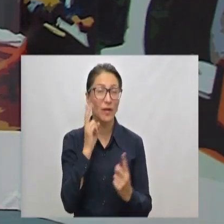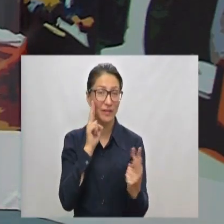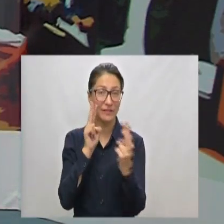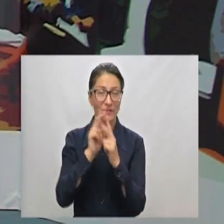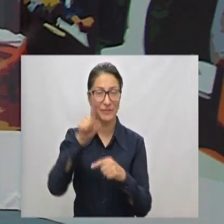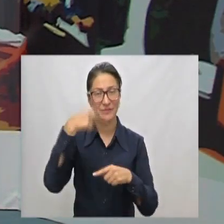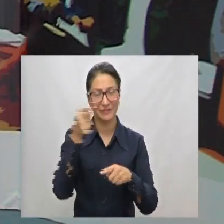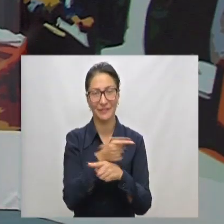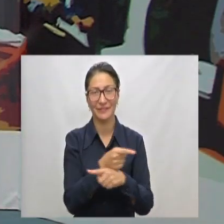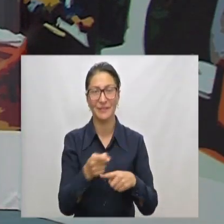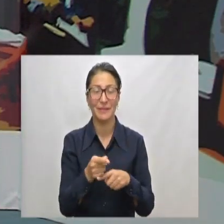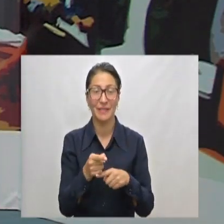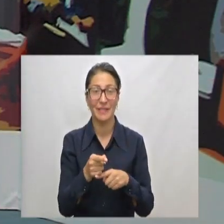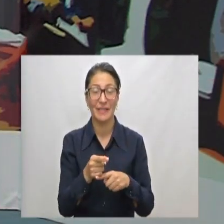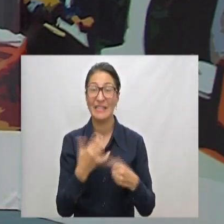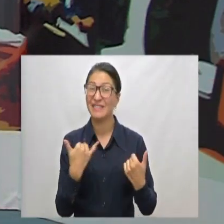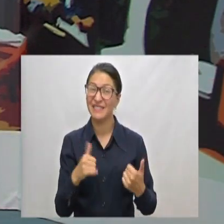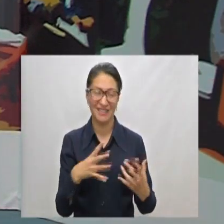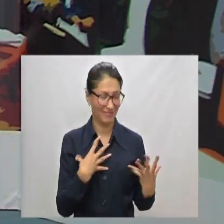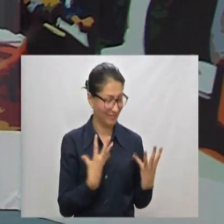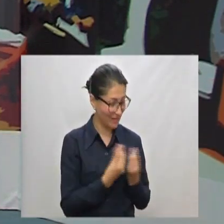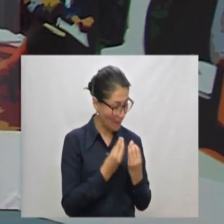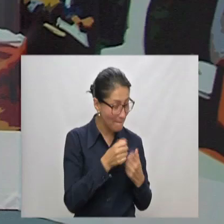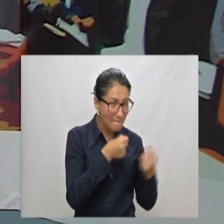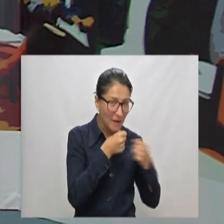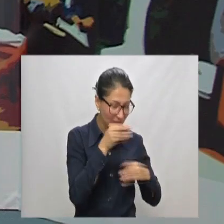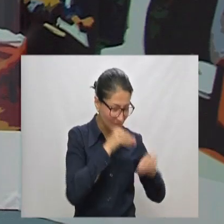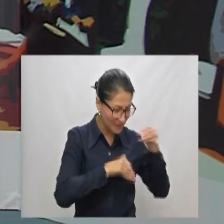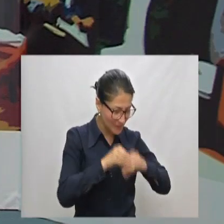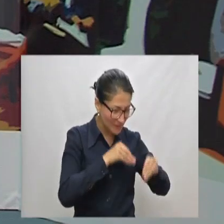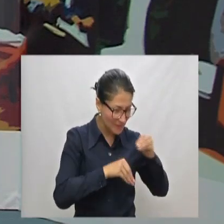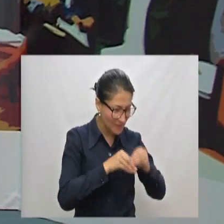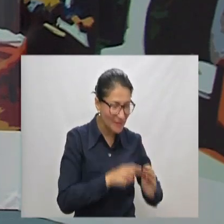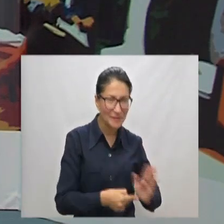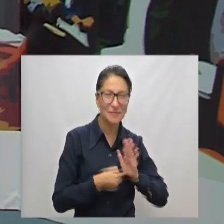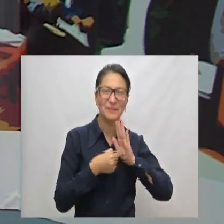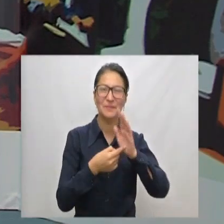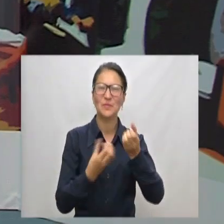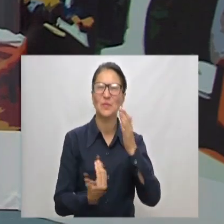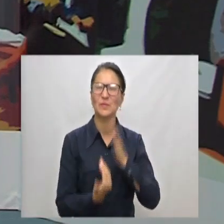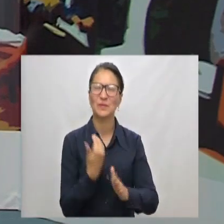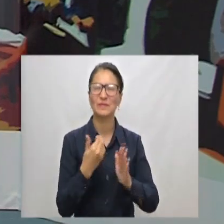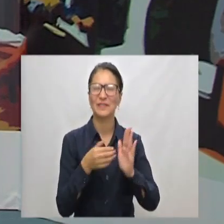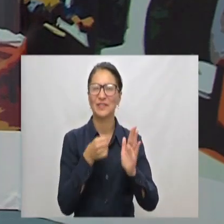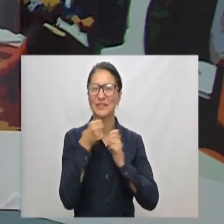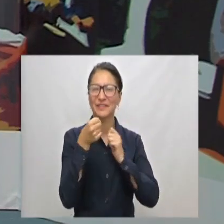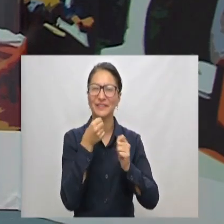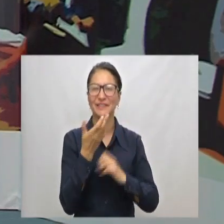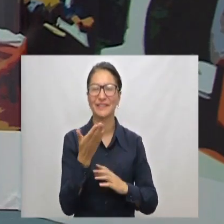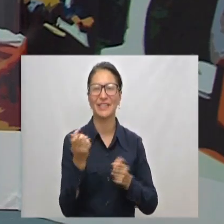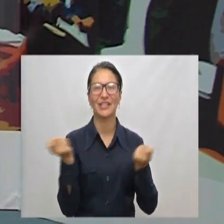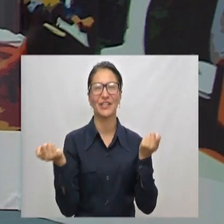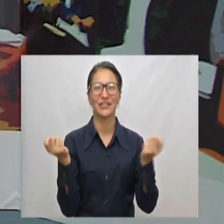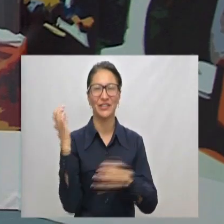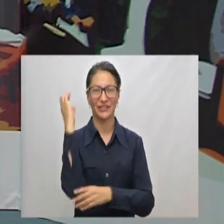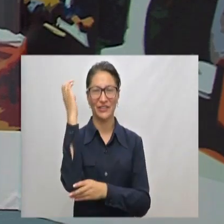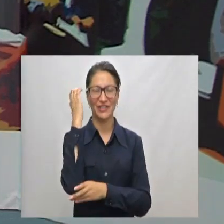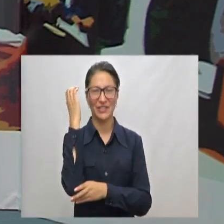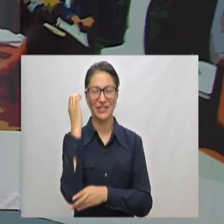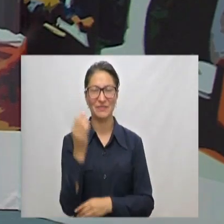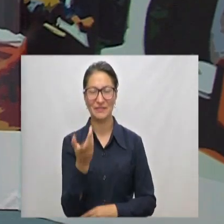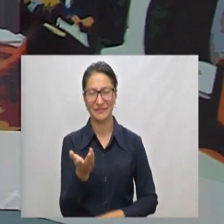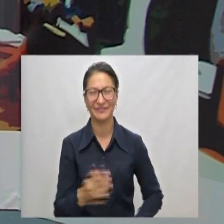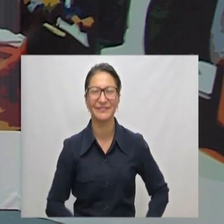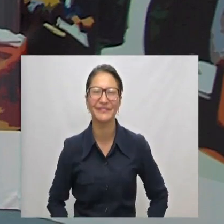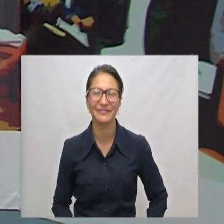@CGR-Colombia. Nos reencontramos la próxima semana cuando todo este equipo periodístico habrá preparado un nuevo capítulo de